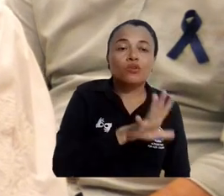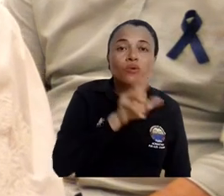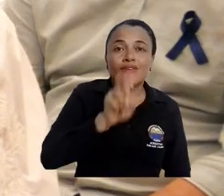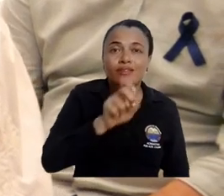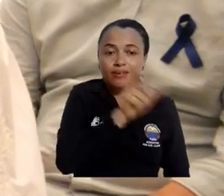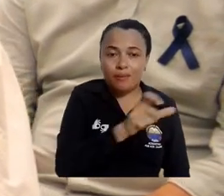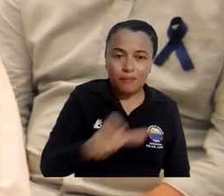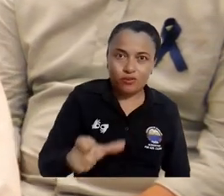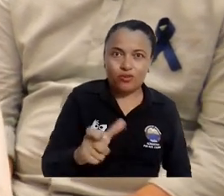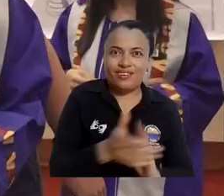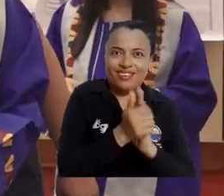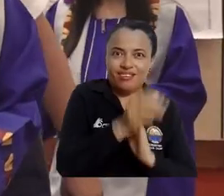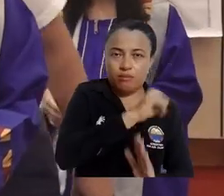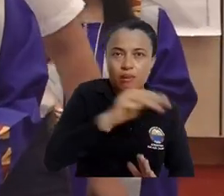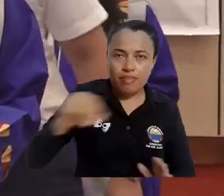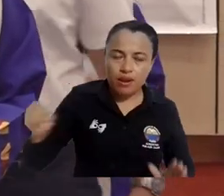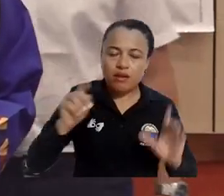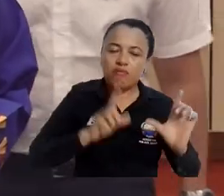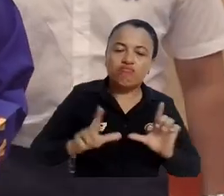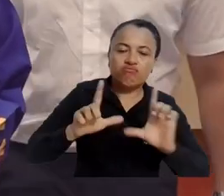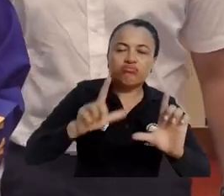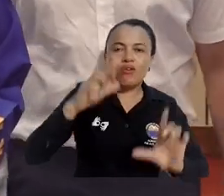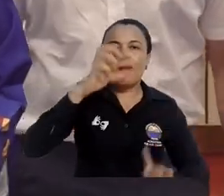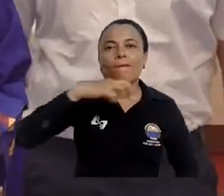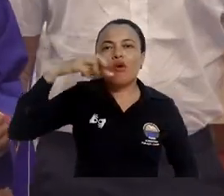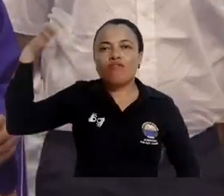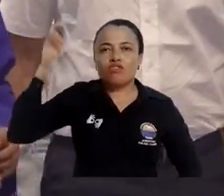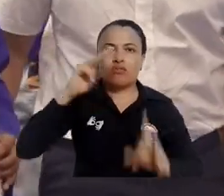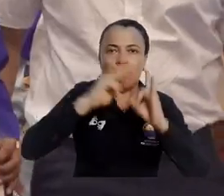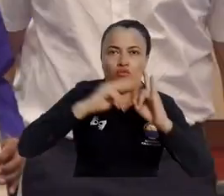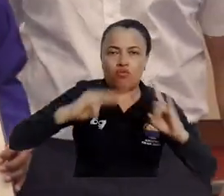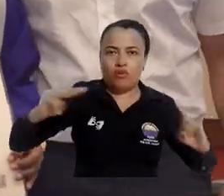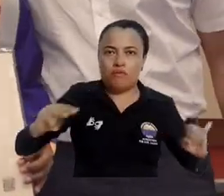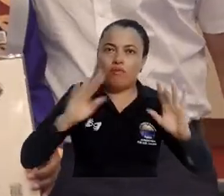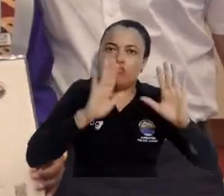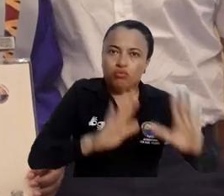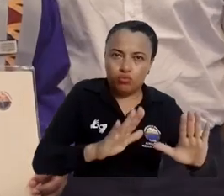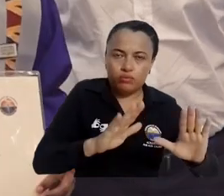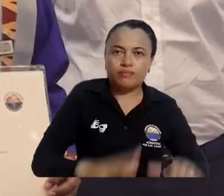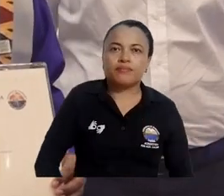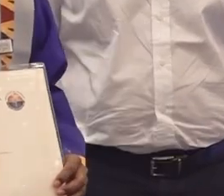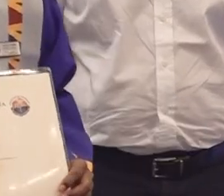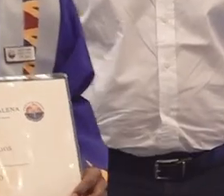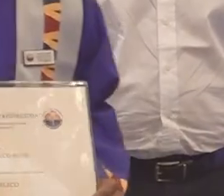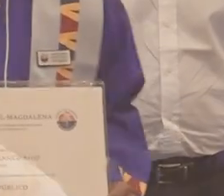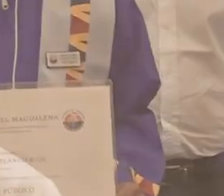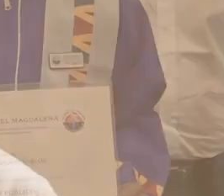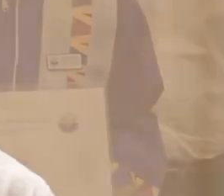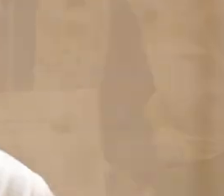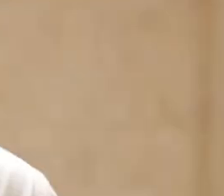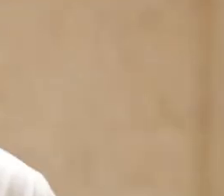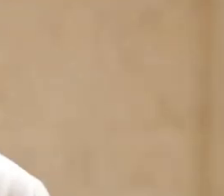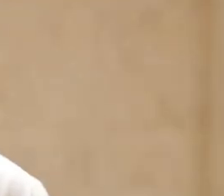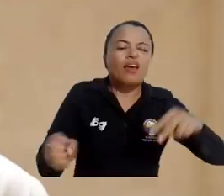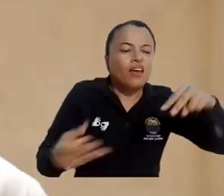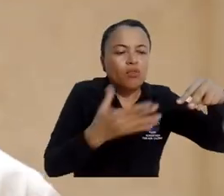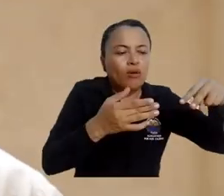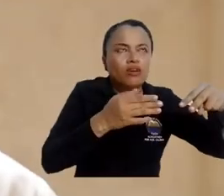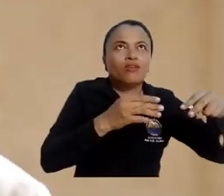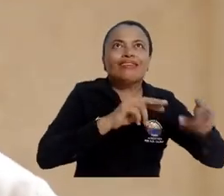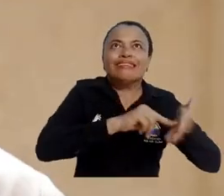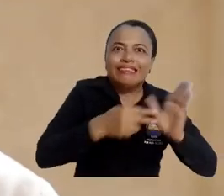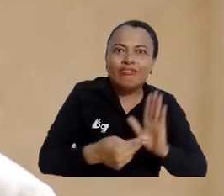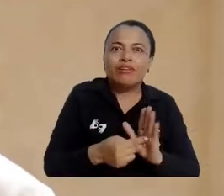programa Talento Magdalena recibieron el título que los acredita como profesionales de la Universidad del Magdalena. Todo lo que traduzca